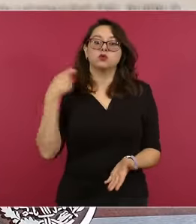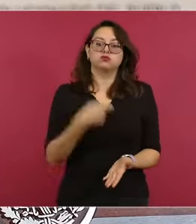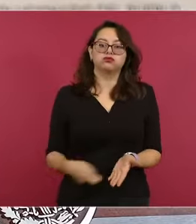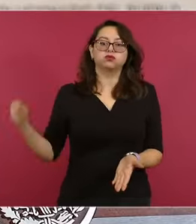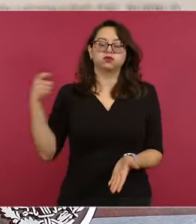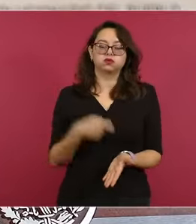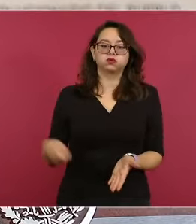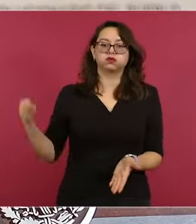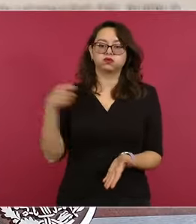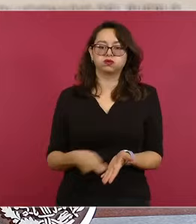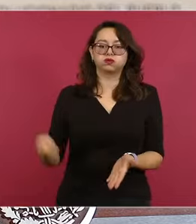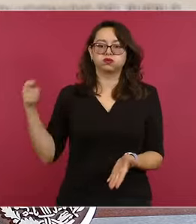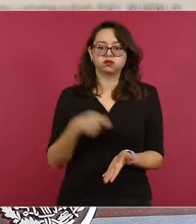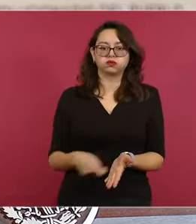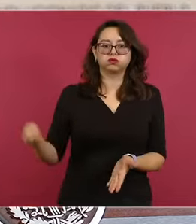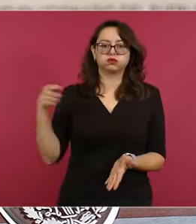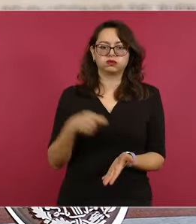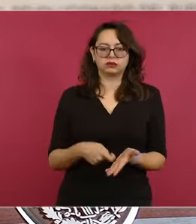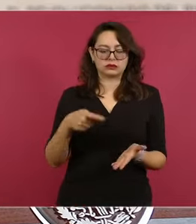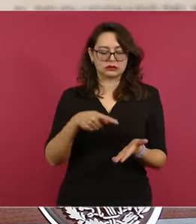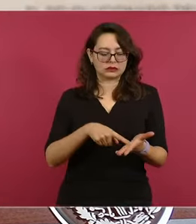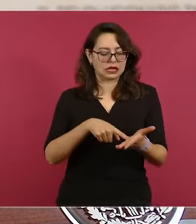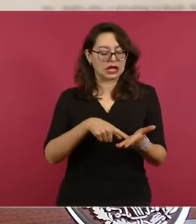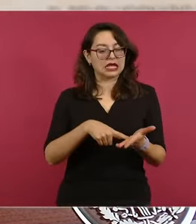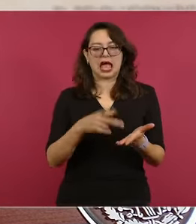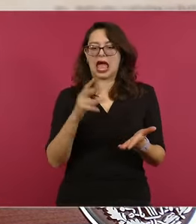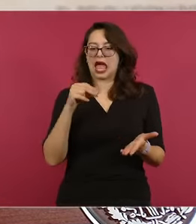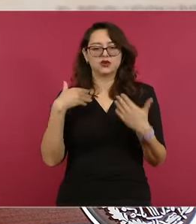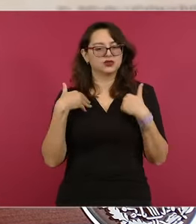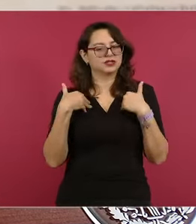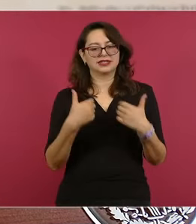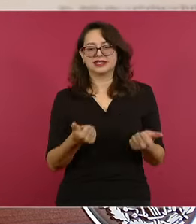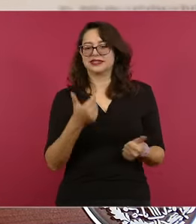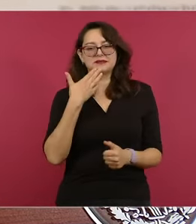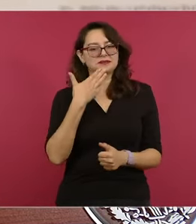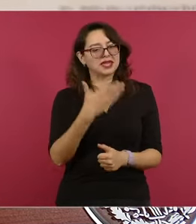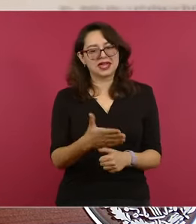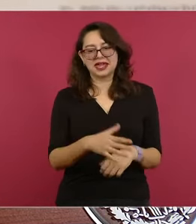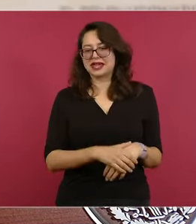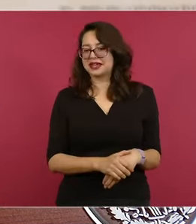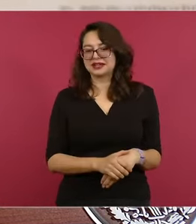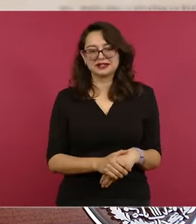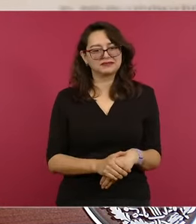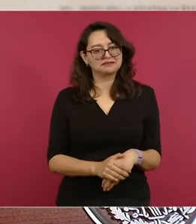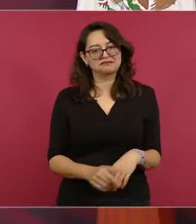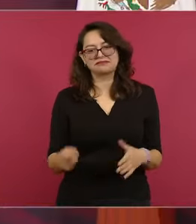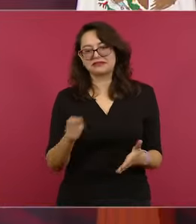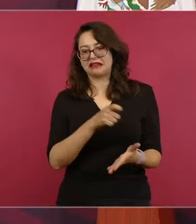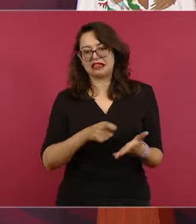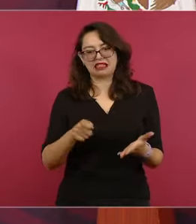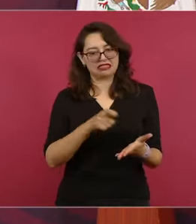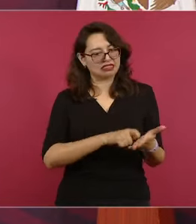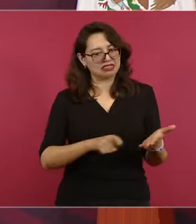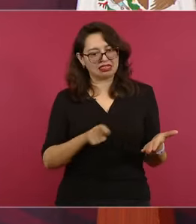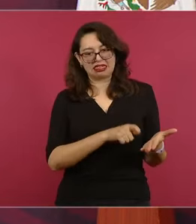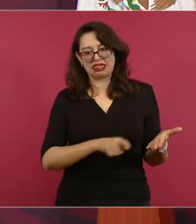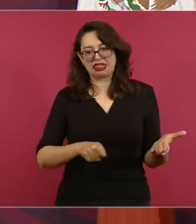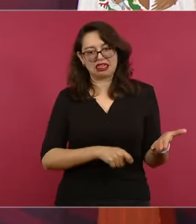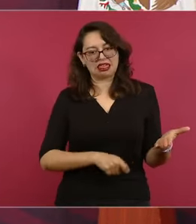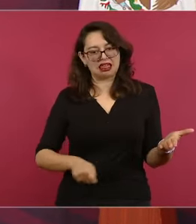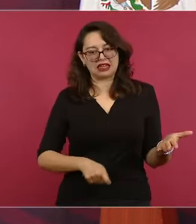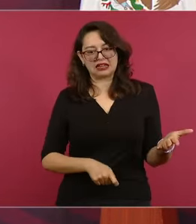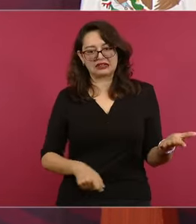pues la letra ya no sale bien y la que